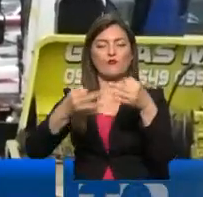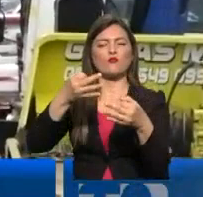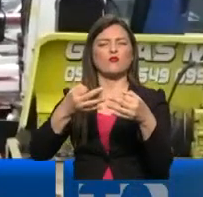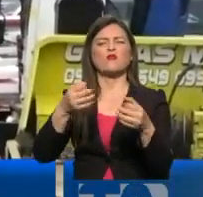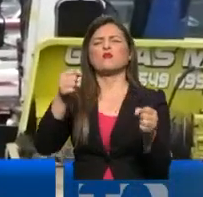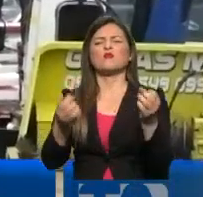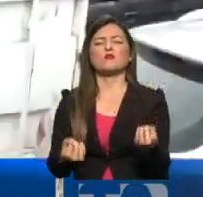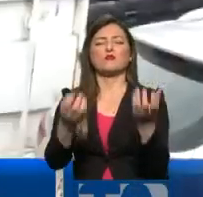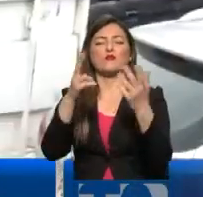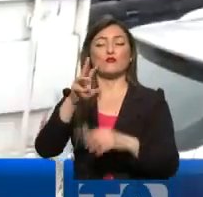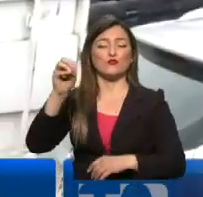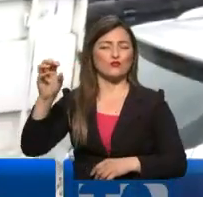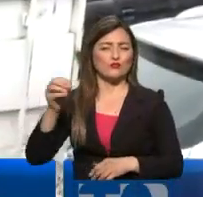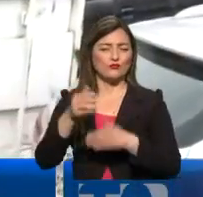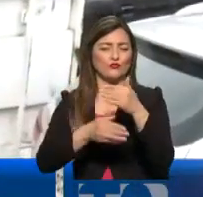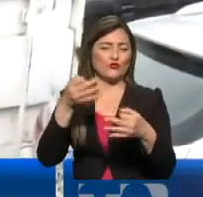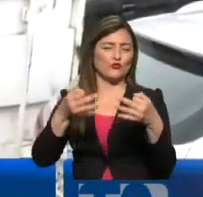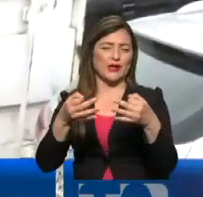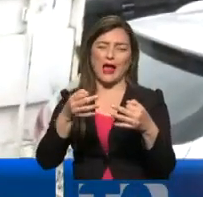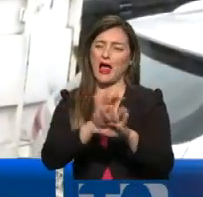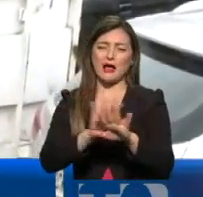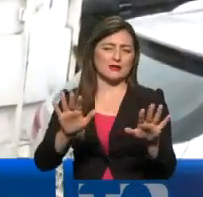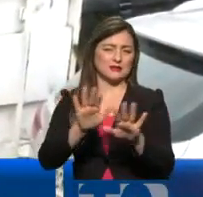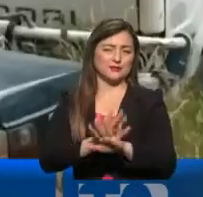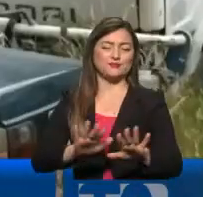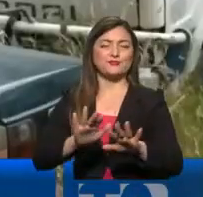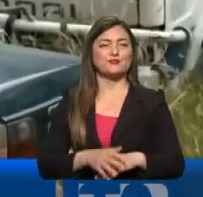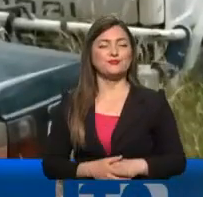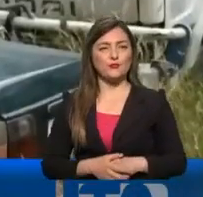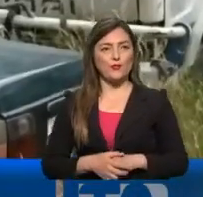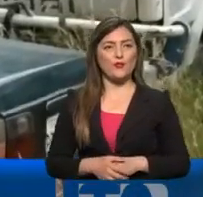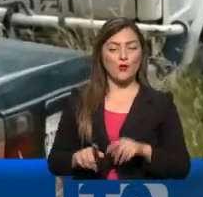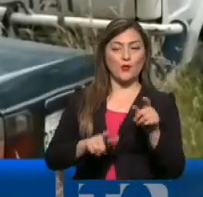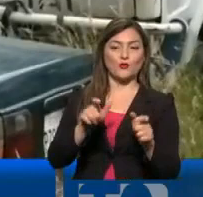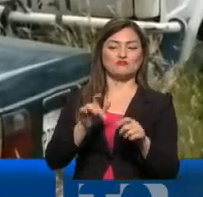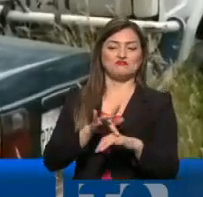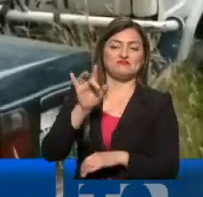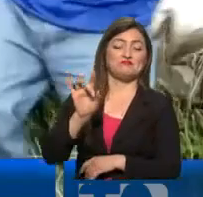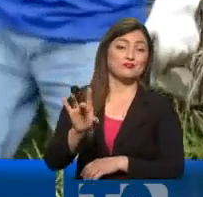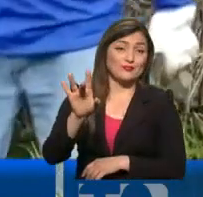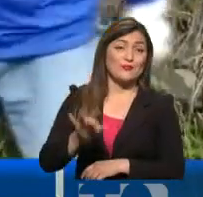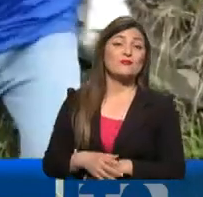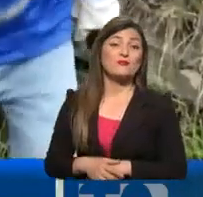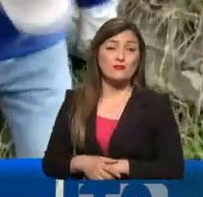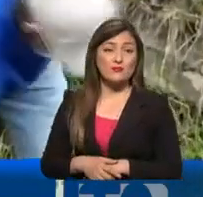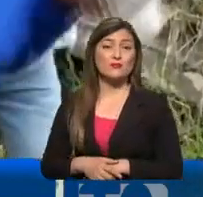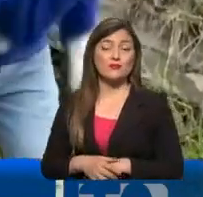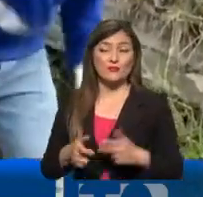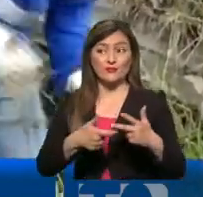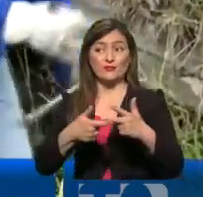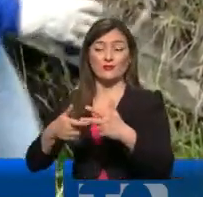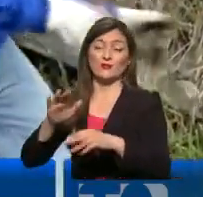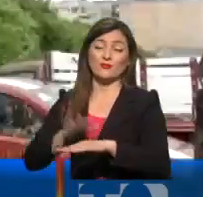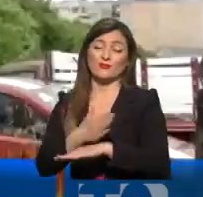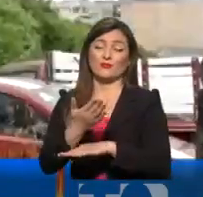la mayoría ya cumplió con el procedimiento judicial y en otros casos los propietarios nos dejan hablando debido a su retención por